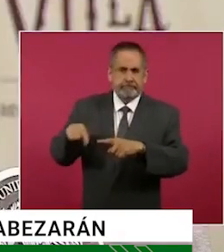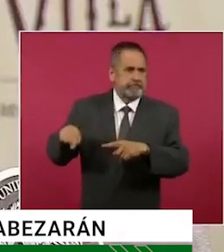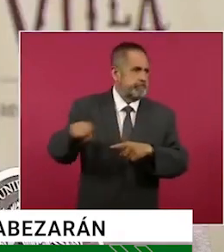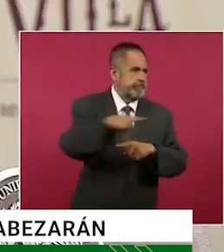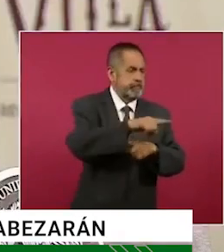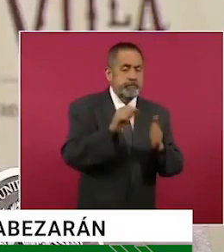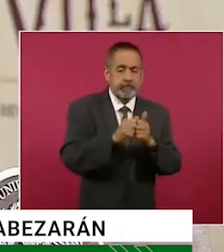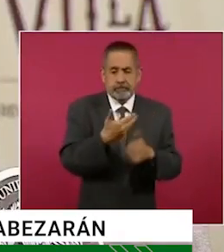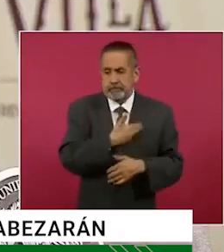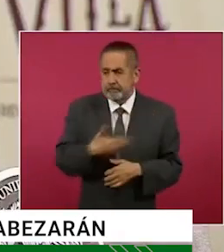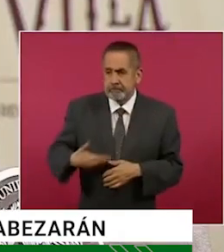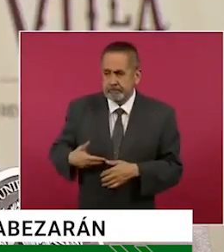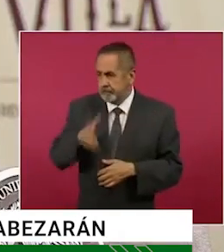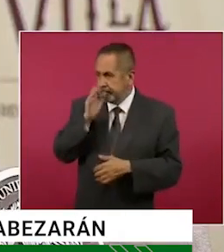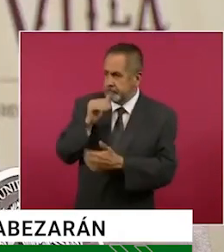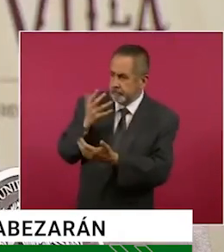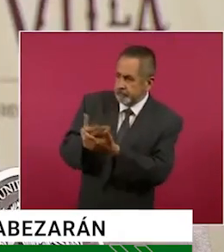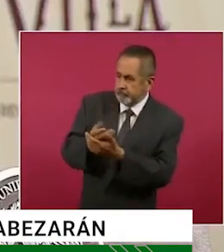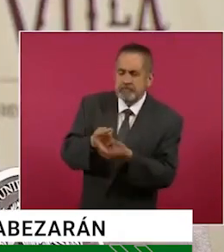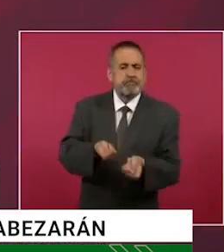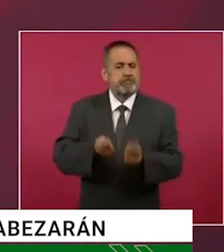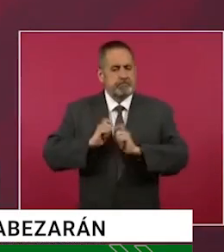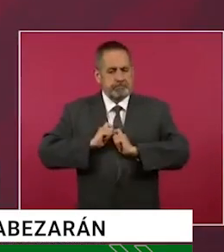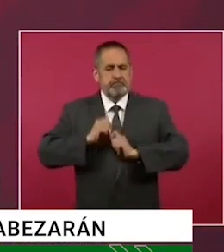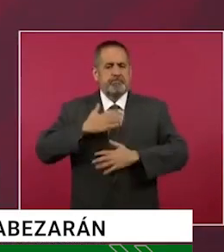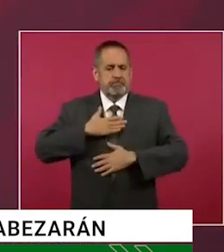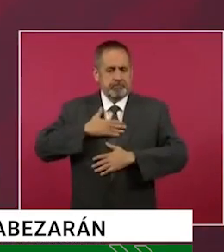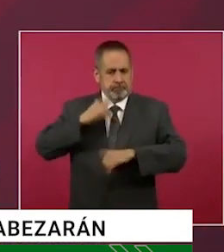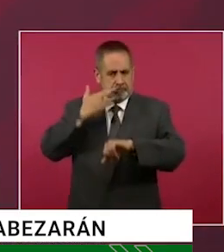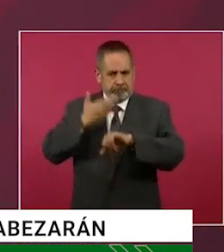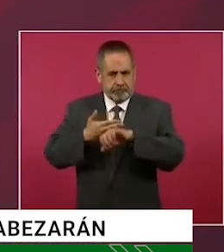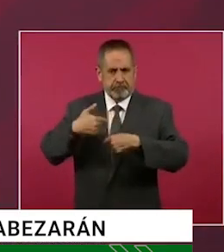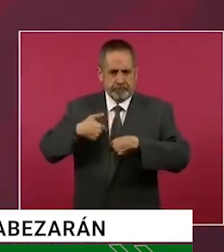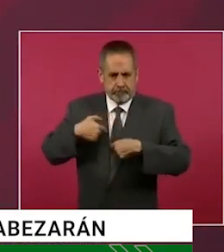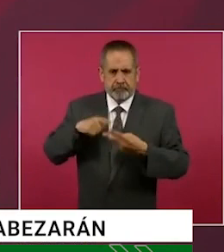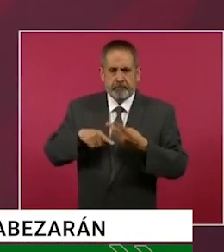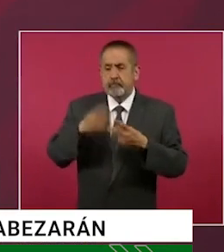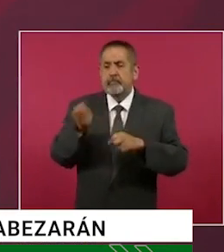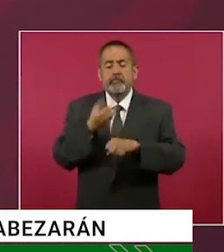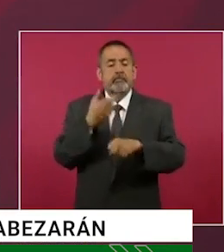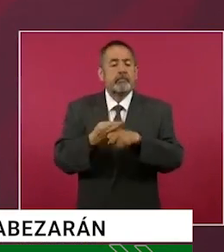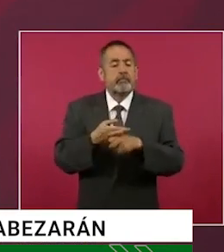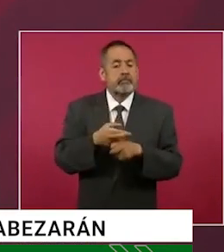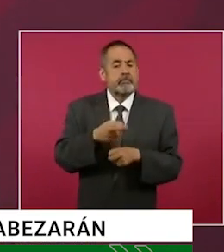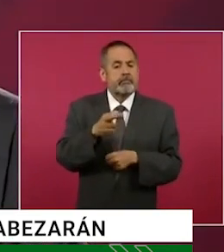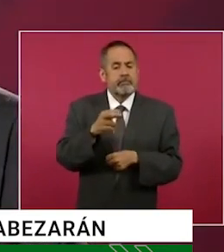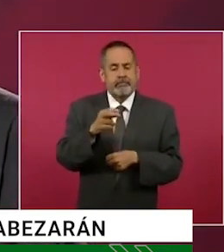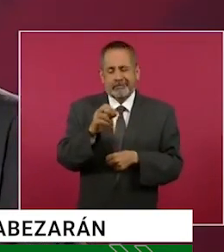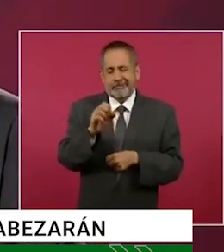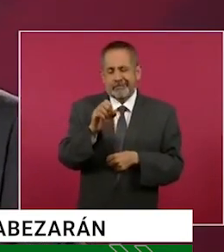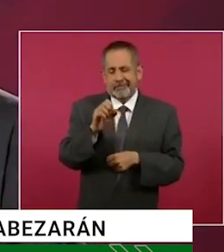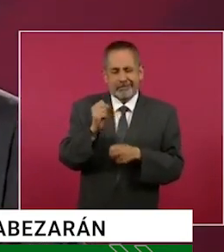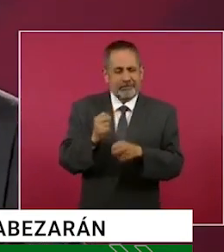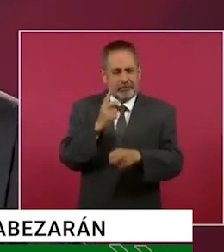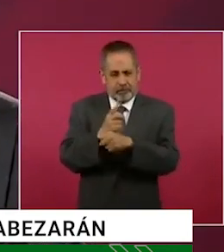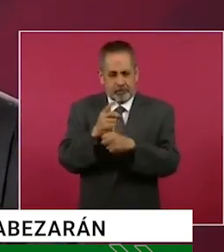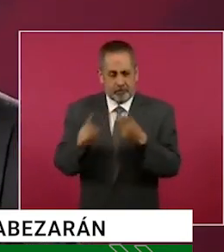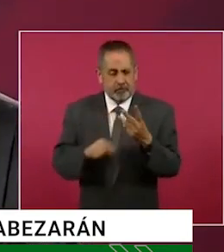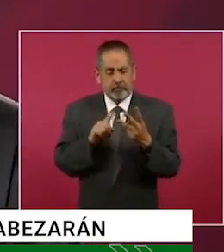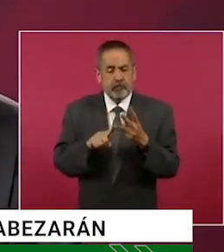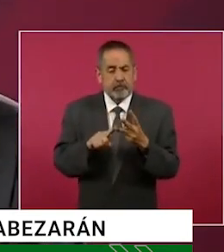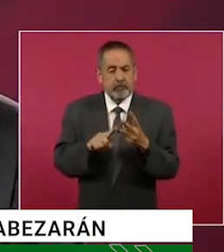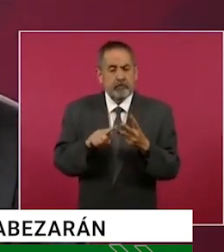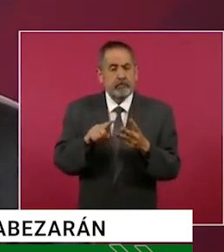tocará atenderlos a un servidor, a la secretaria de Seguridad Ciudadana y al subsecretario de